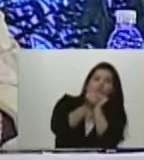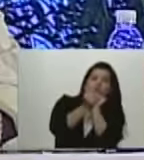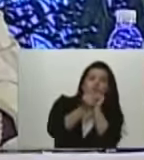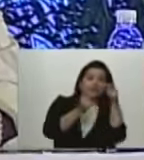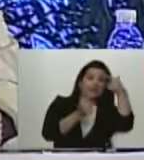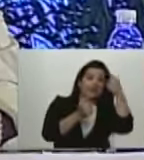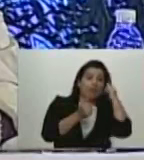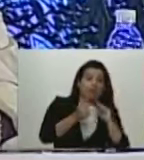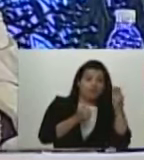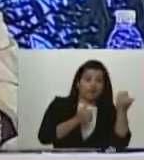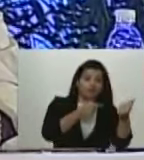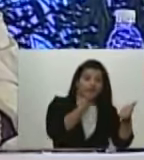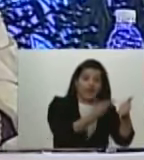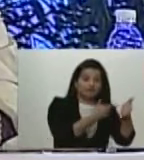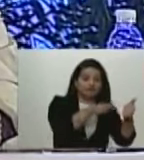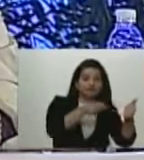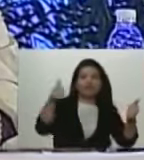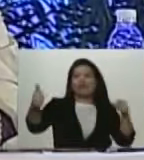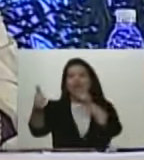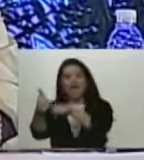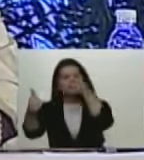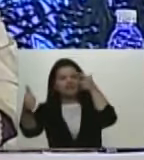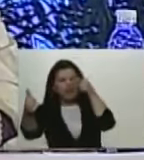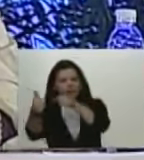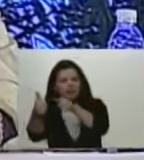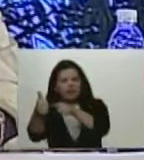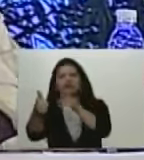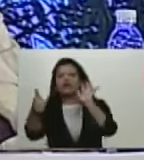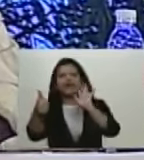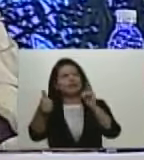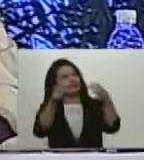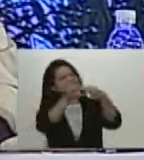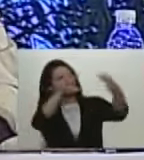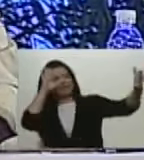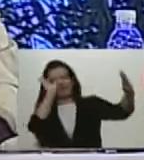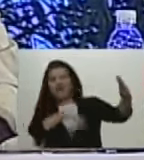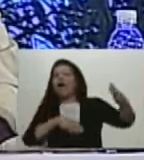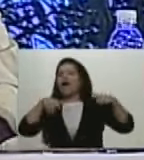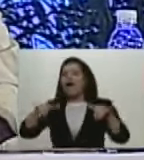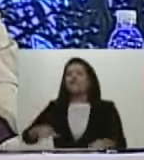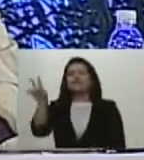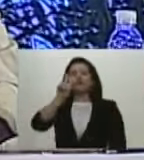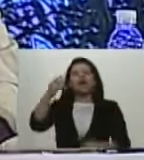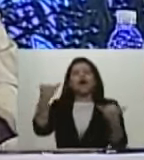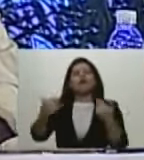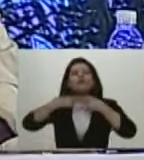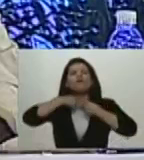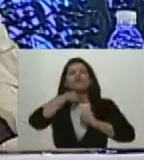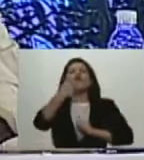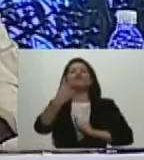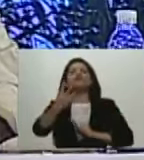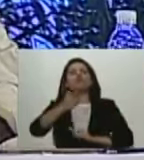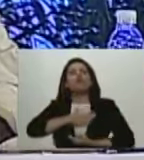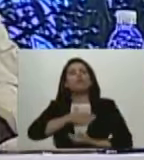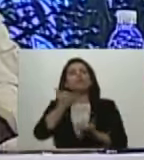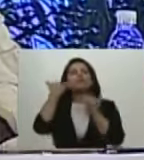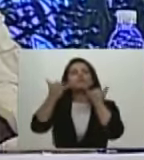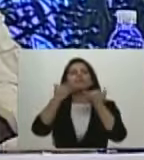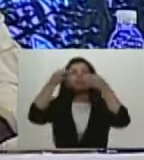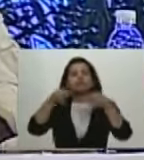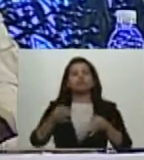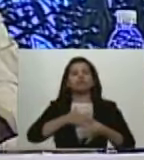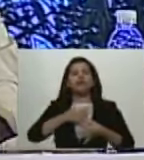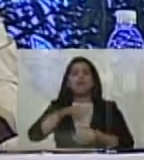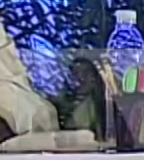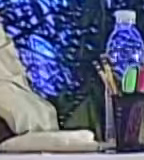amarras y le dio voz propia a Venezuela. Venezuela tiene voz propia. Venezuela piensa con cabeza propia, camina con